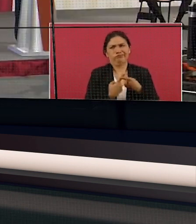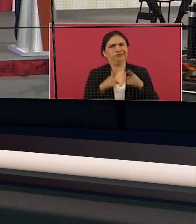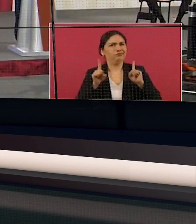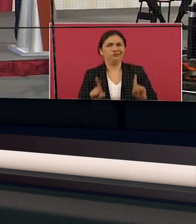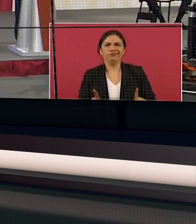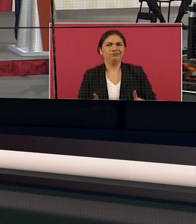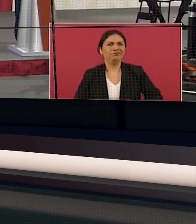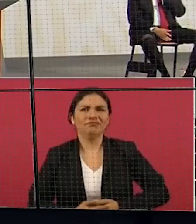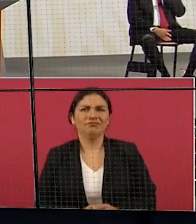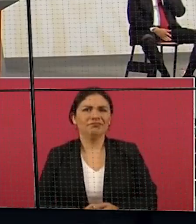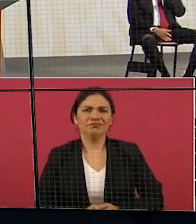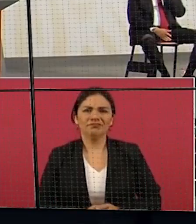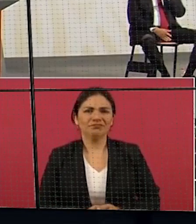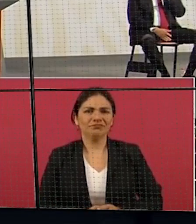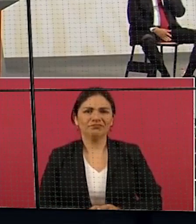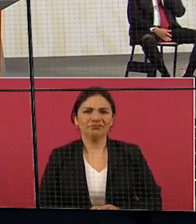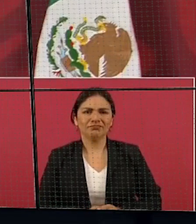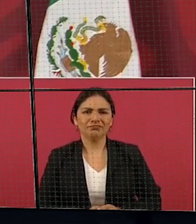había embarrado